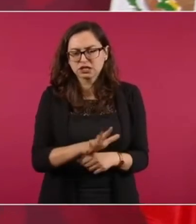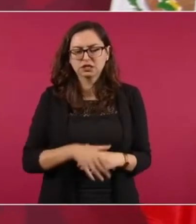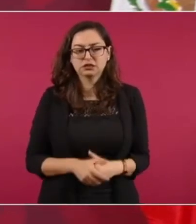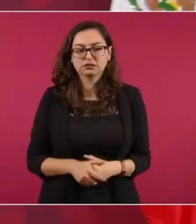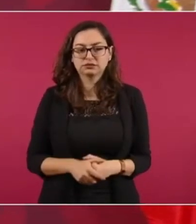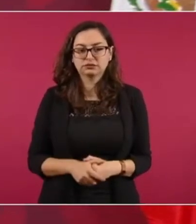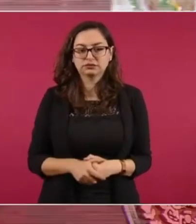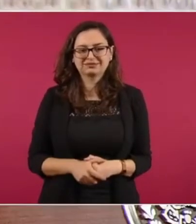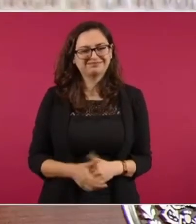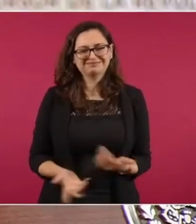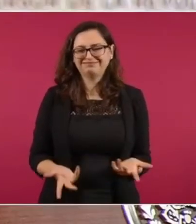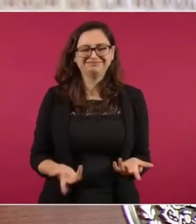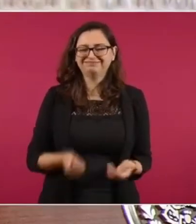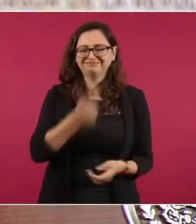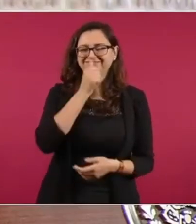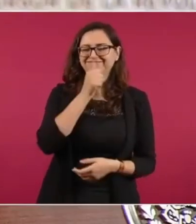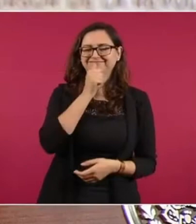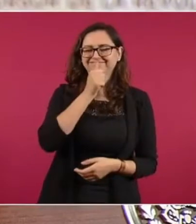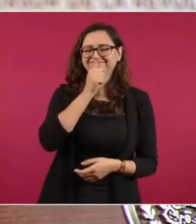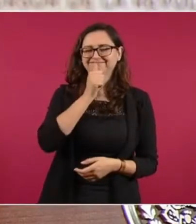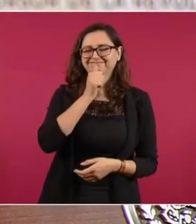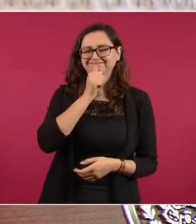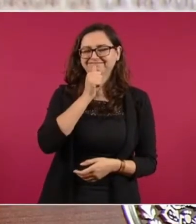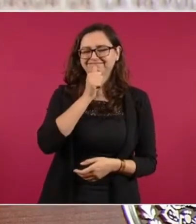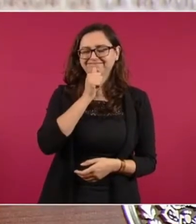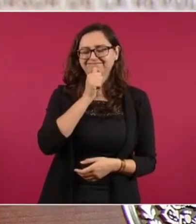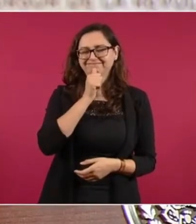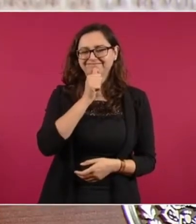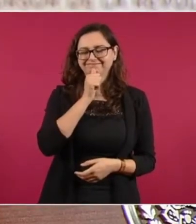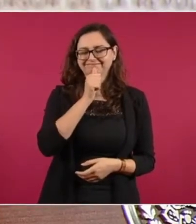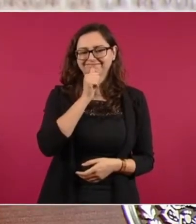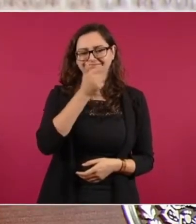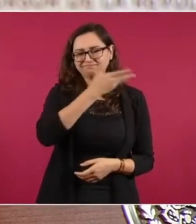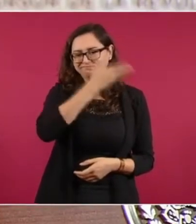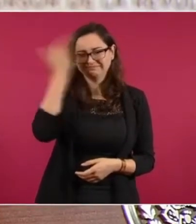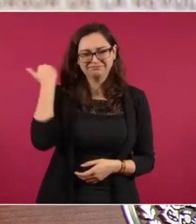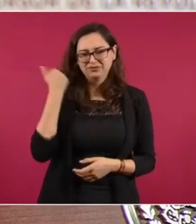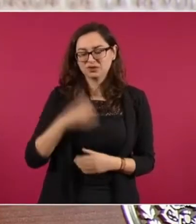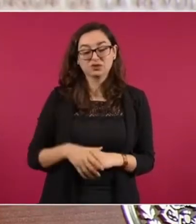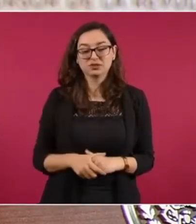No sabemos. No sabemos,